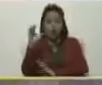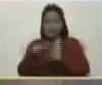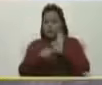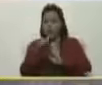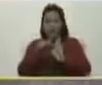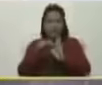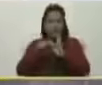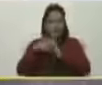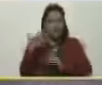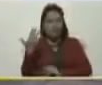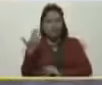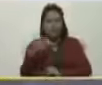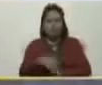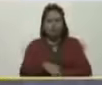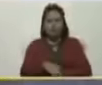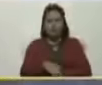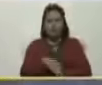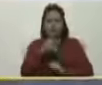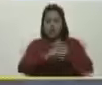colombiano,